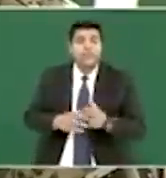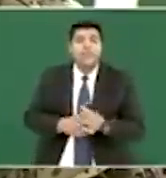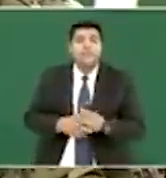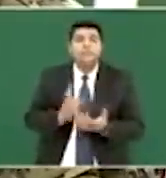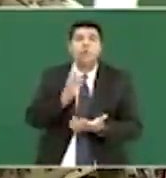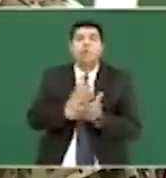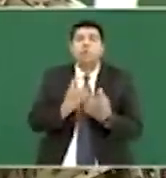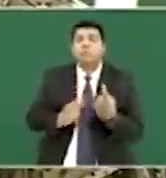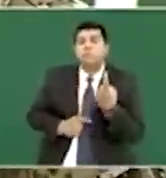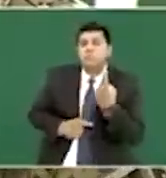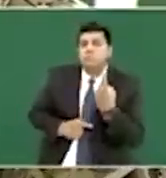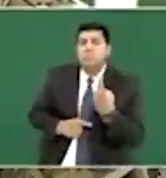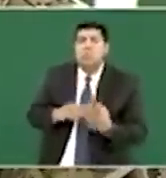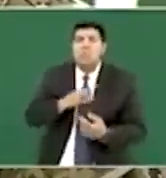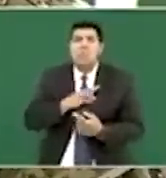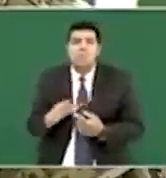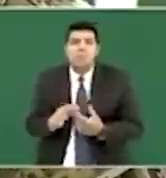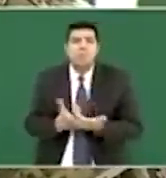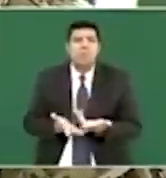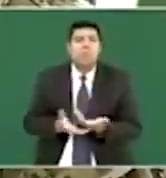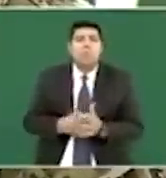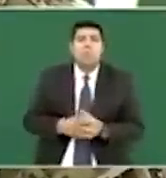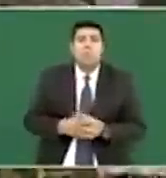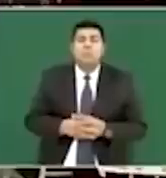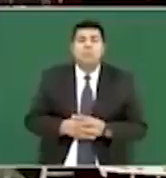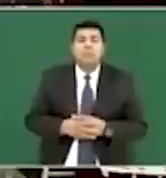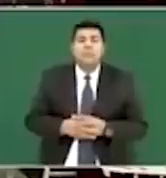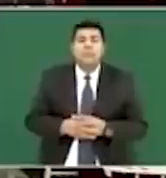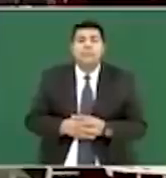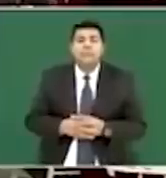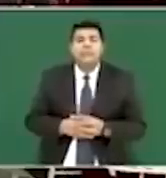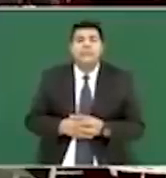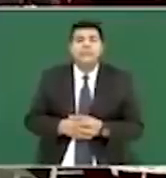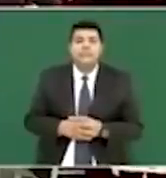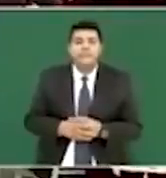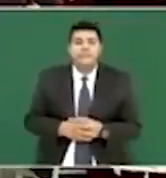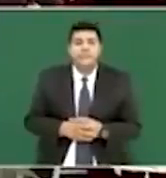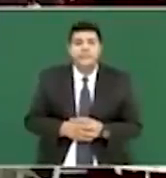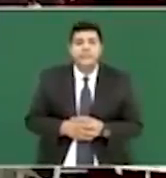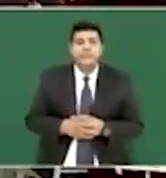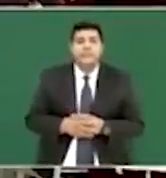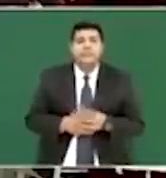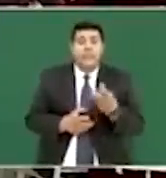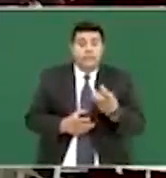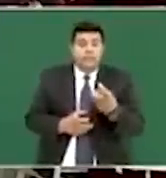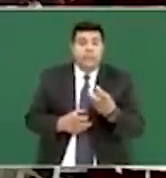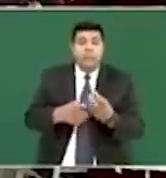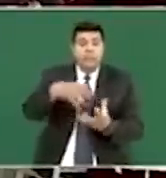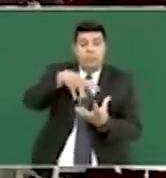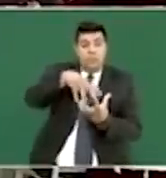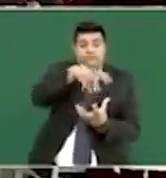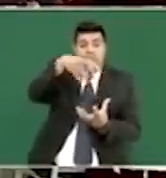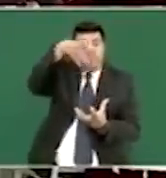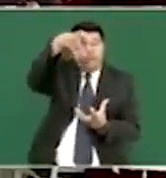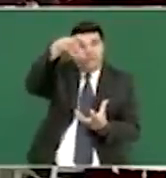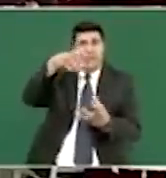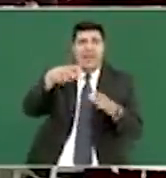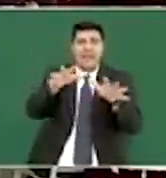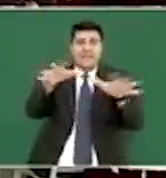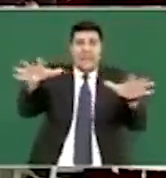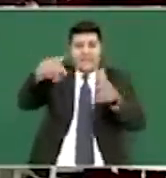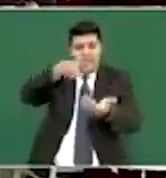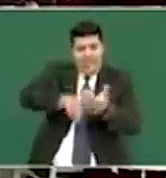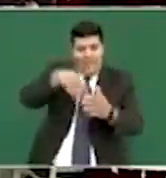únicamente, le podemos decir a ustedes sobre el pepino de mar, pero hay